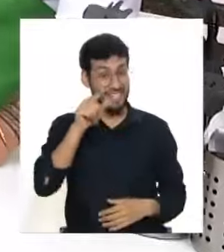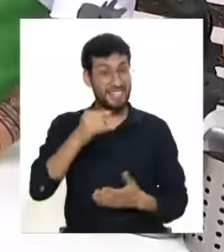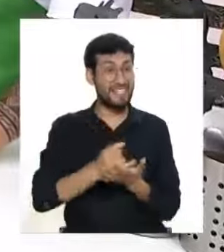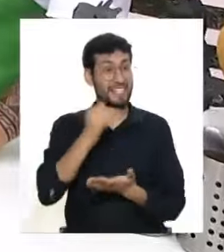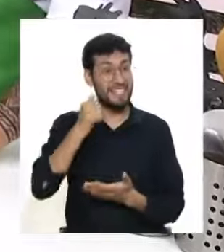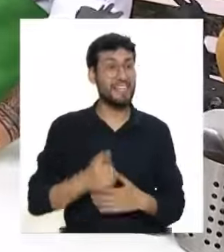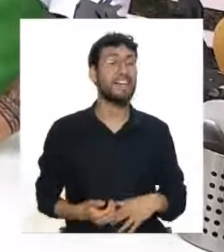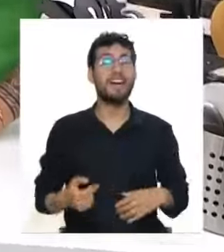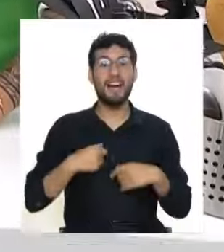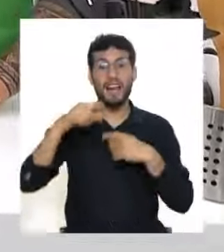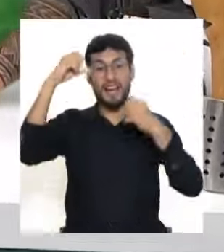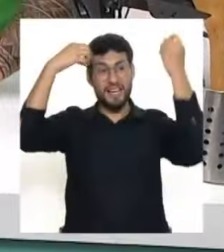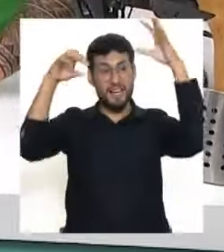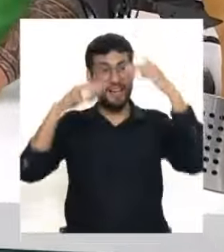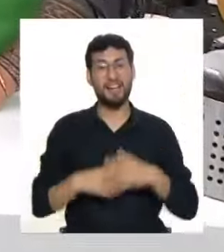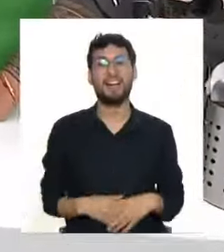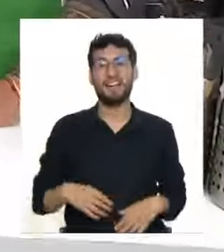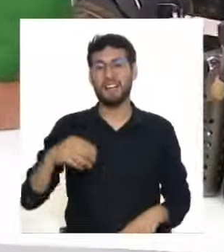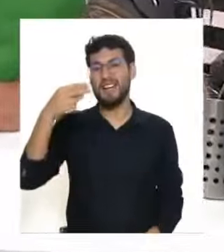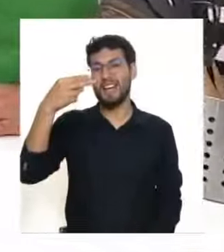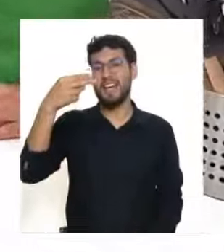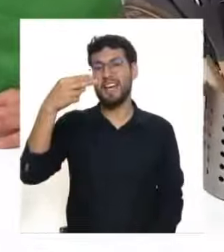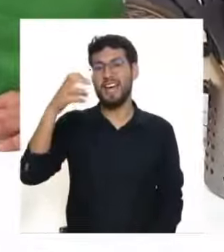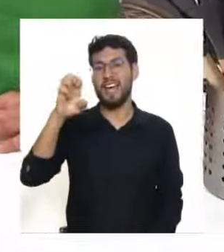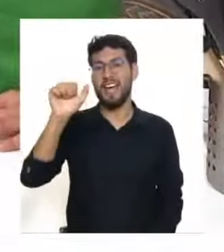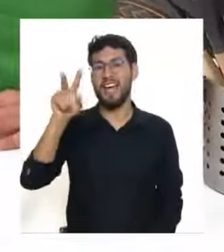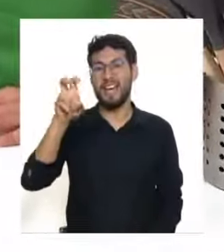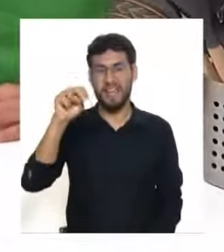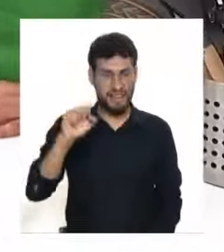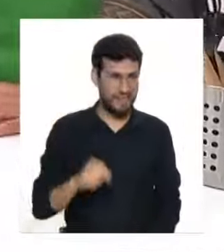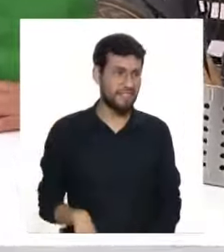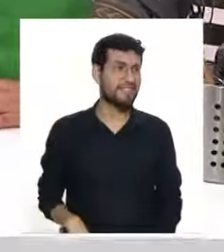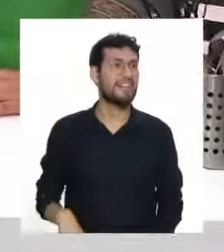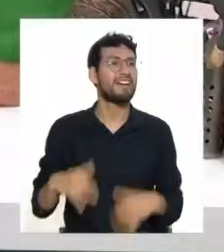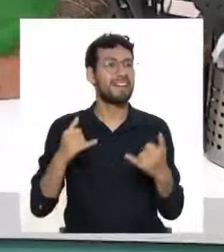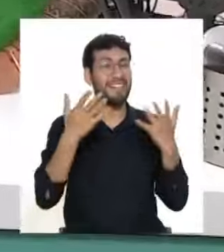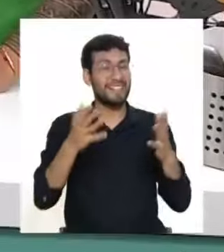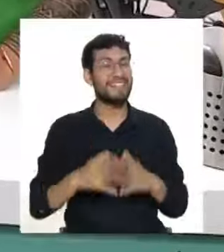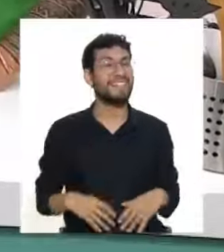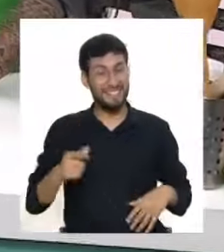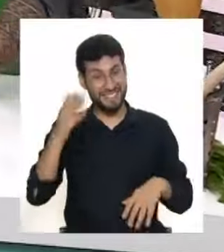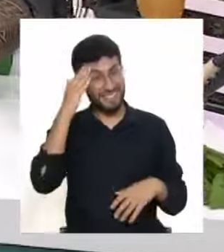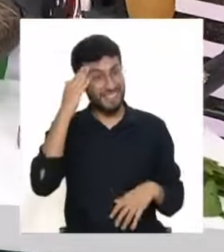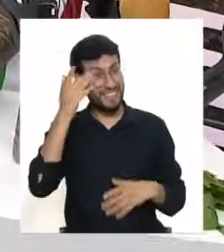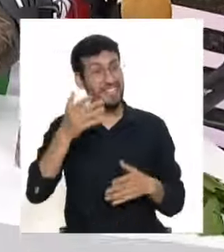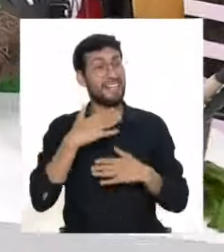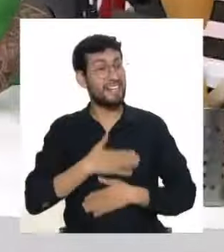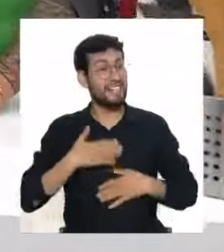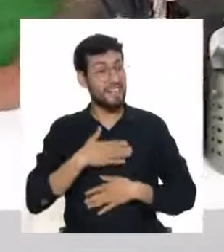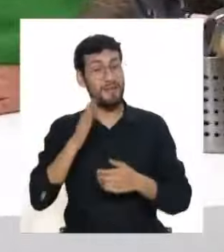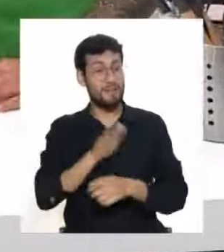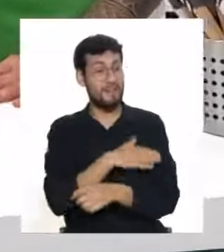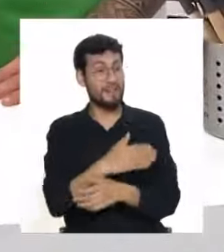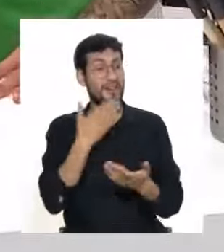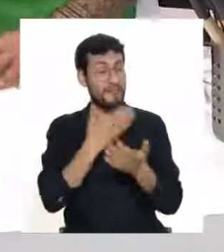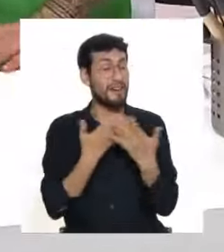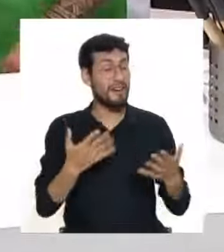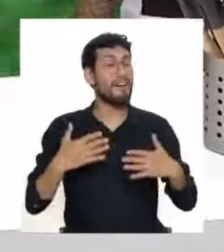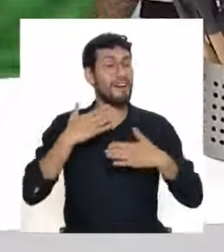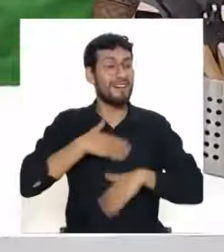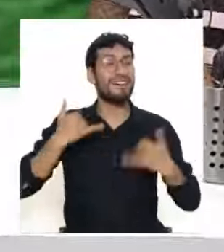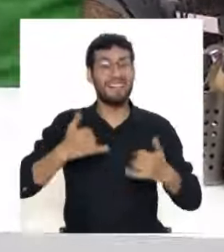Inca, en la discoteca Javen. Muy bien, perfecto. Así que ya saben, si quieres disfrutar de buena música, un buenos